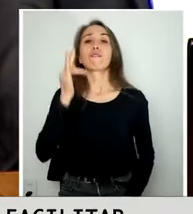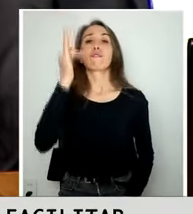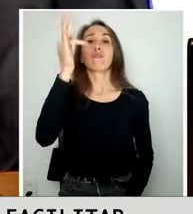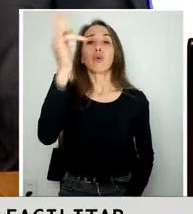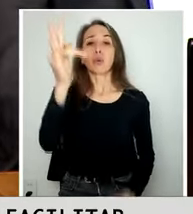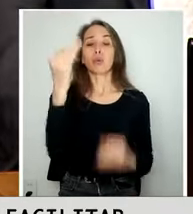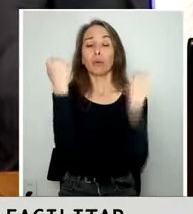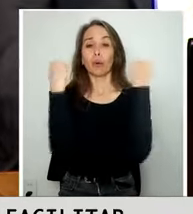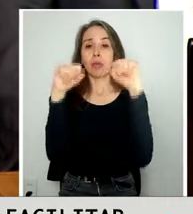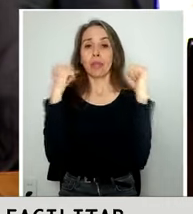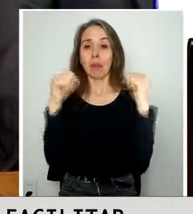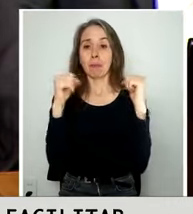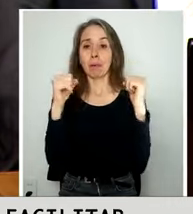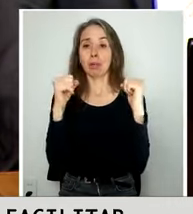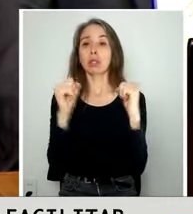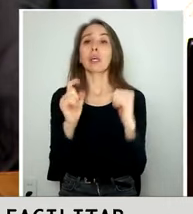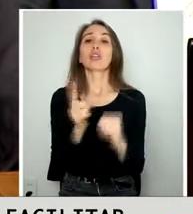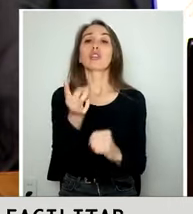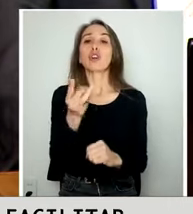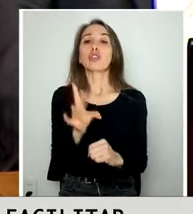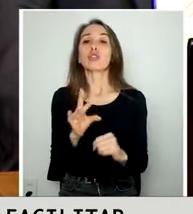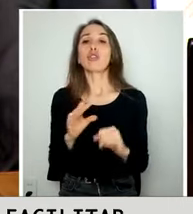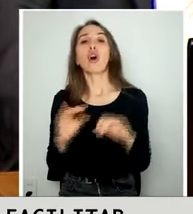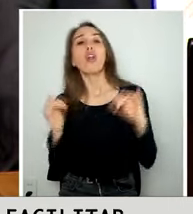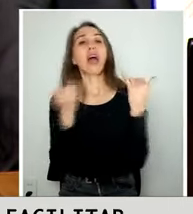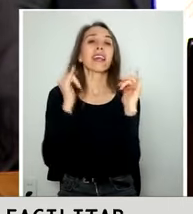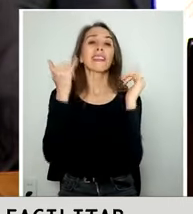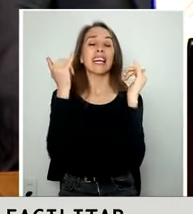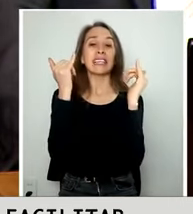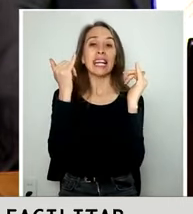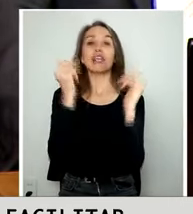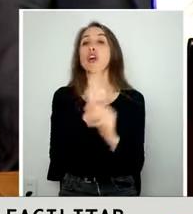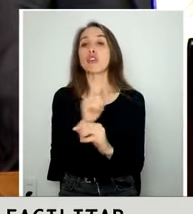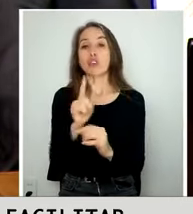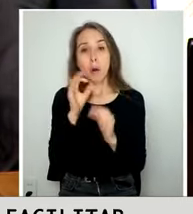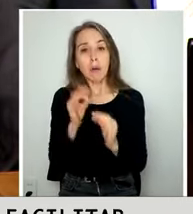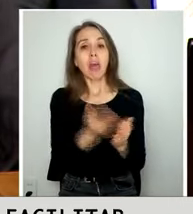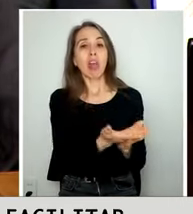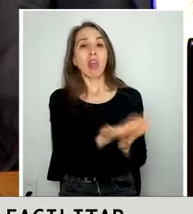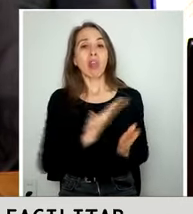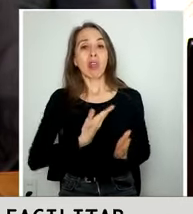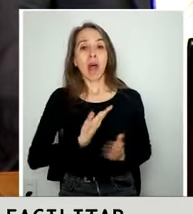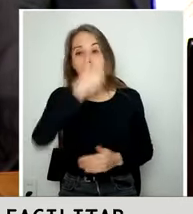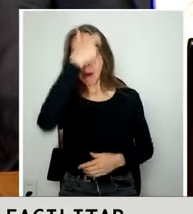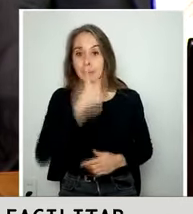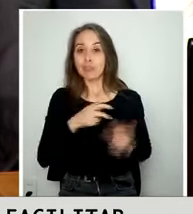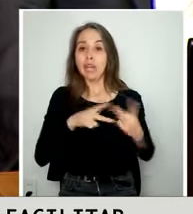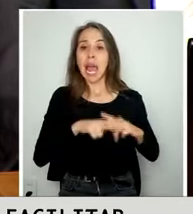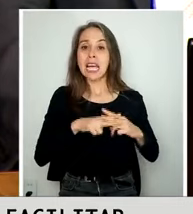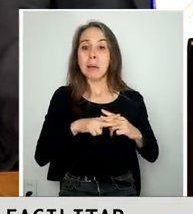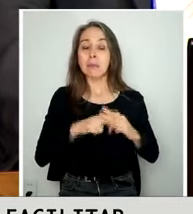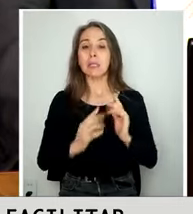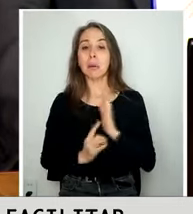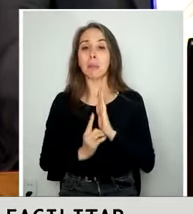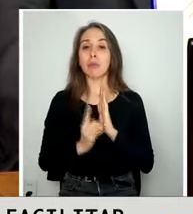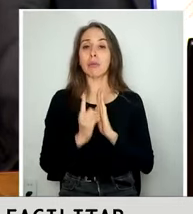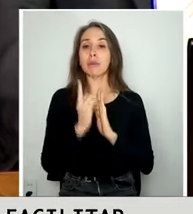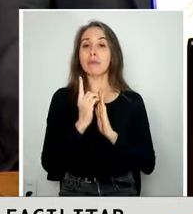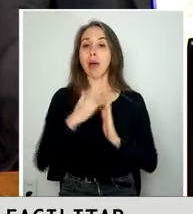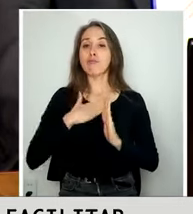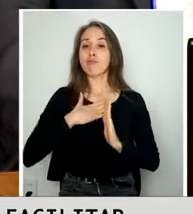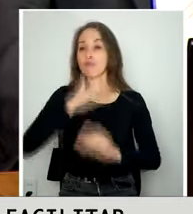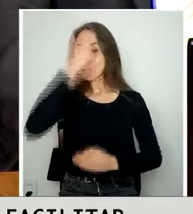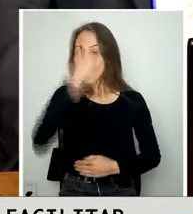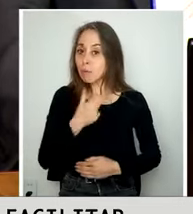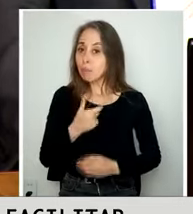no sea simplemente un entretenimiento sino una herramienta esencial para el crecimiento personal y una posible